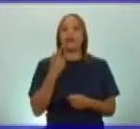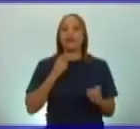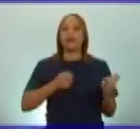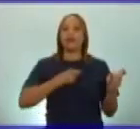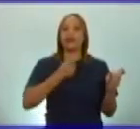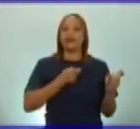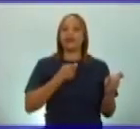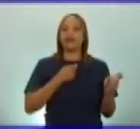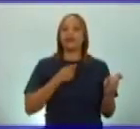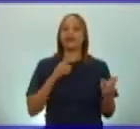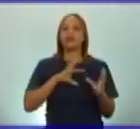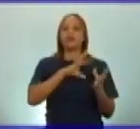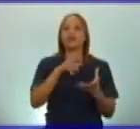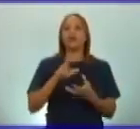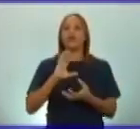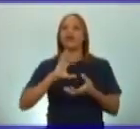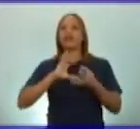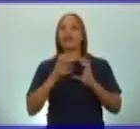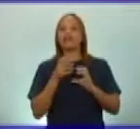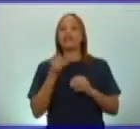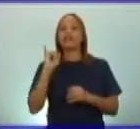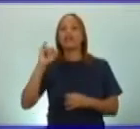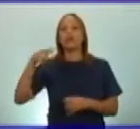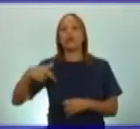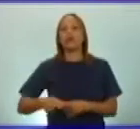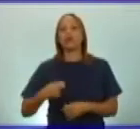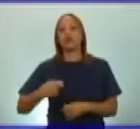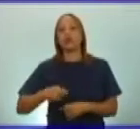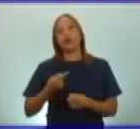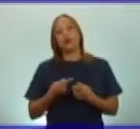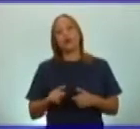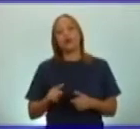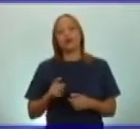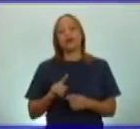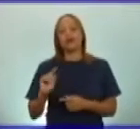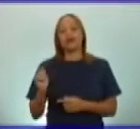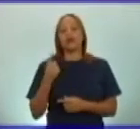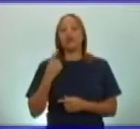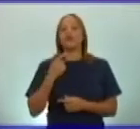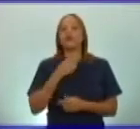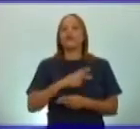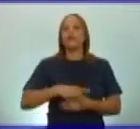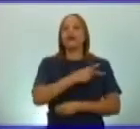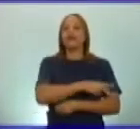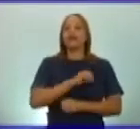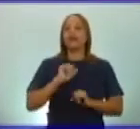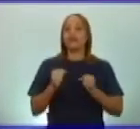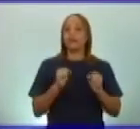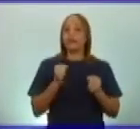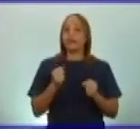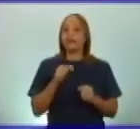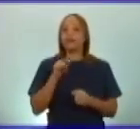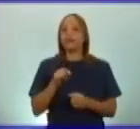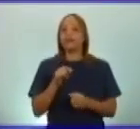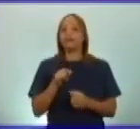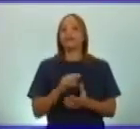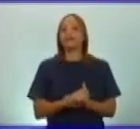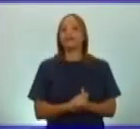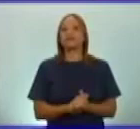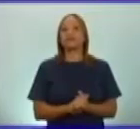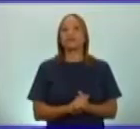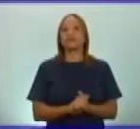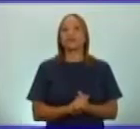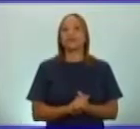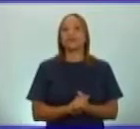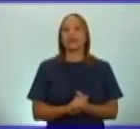carácter injusto, un carácter imperialista, porque simplemente los países capitalistas del entonces, aquellos que ya estaban establecidos y que tenían en su